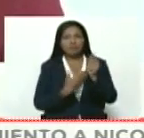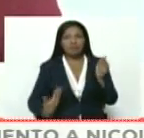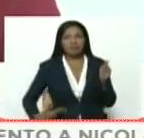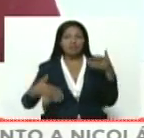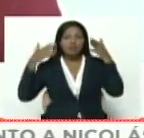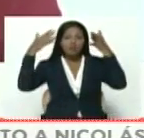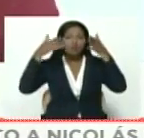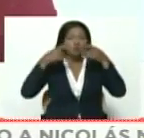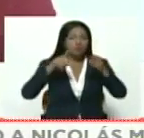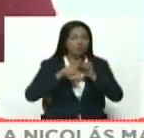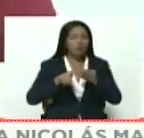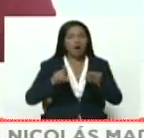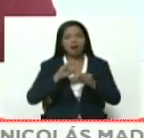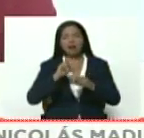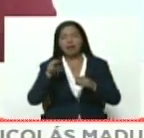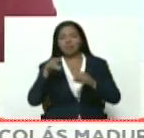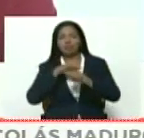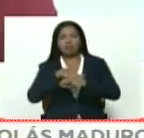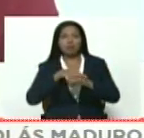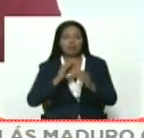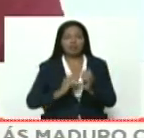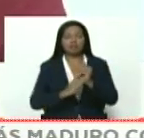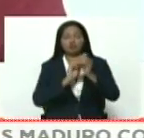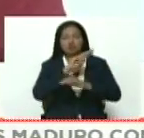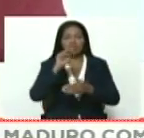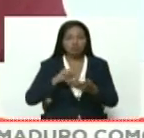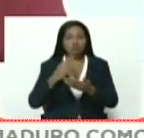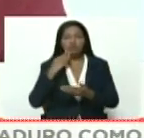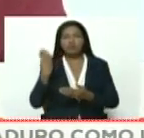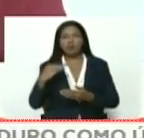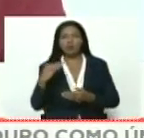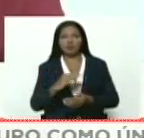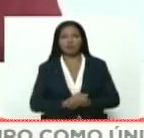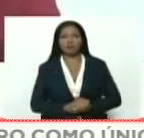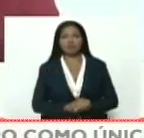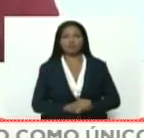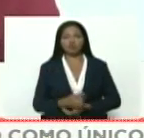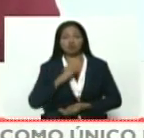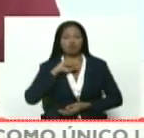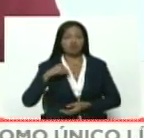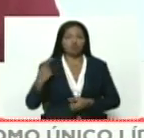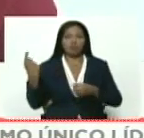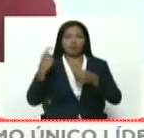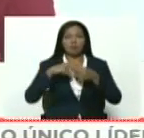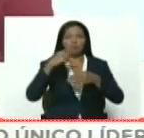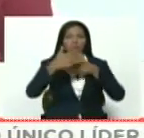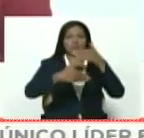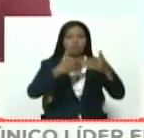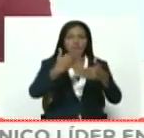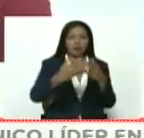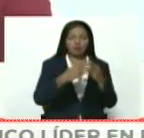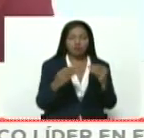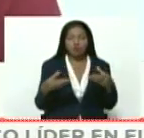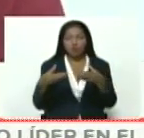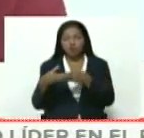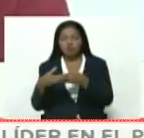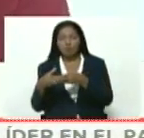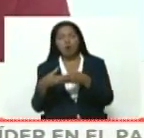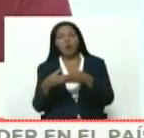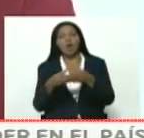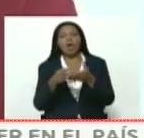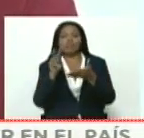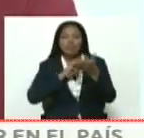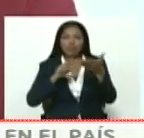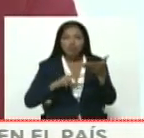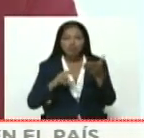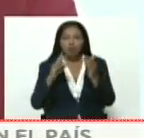hermano Héctor Rodríguez y de la Dirección Nacional del Partido y de la Juventud. Nos hemos incorporado paulatinamente en todos los círculos de lectura, en